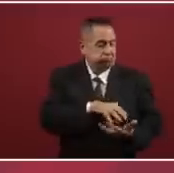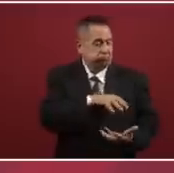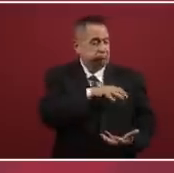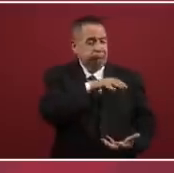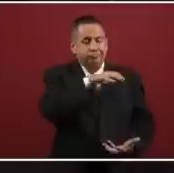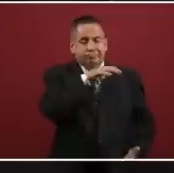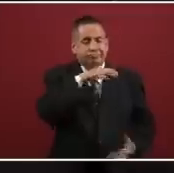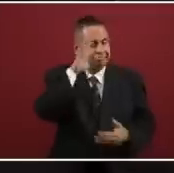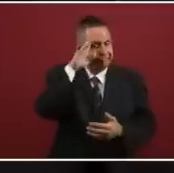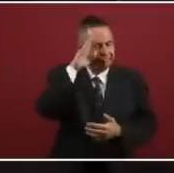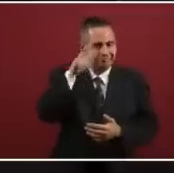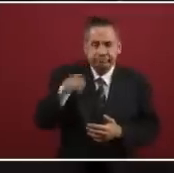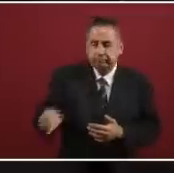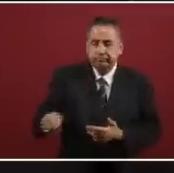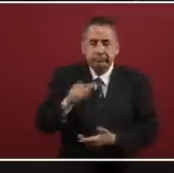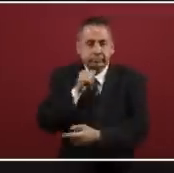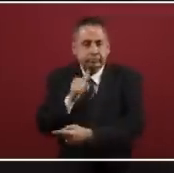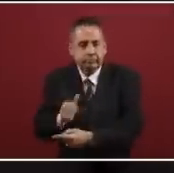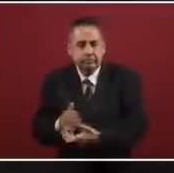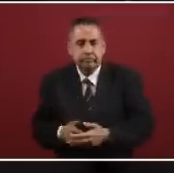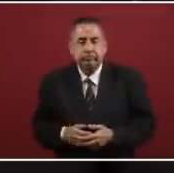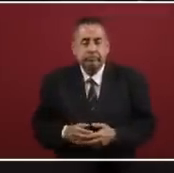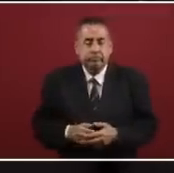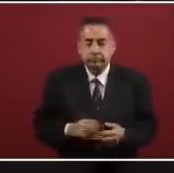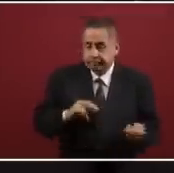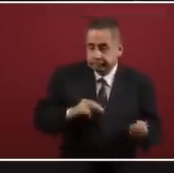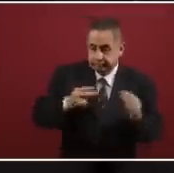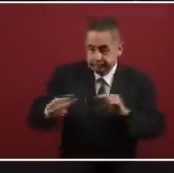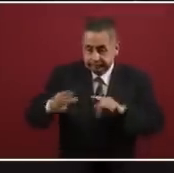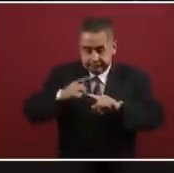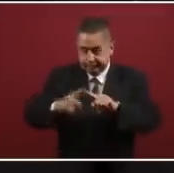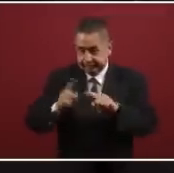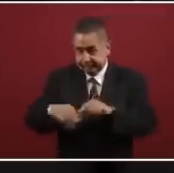capital. En el caso de México,